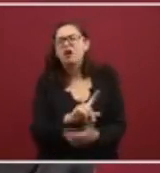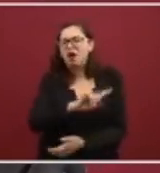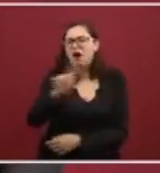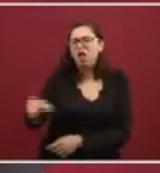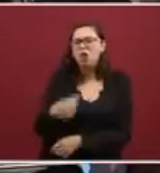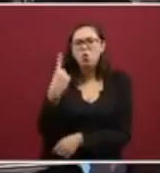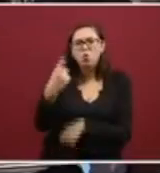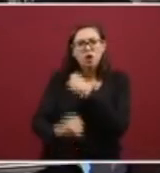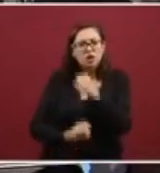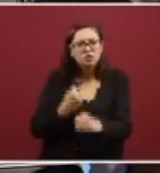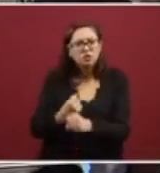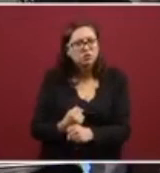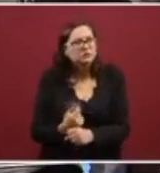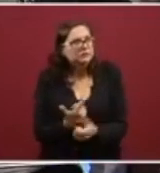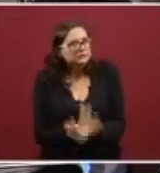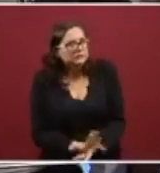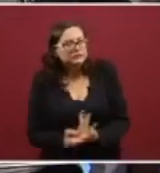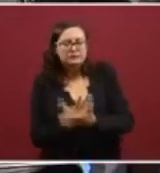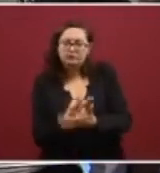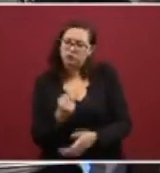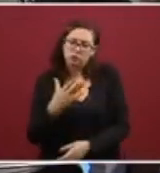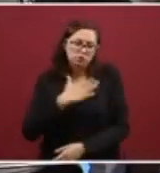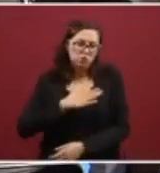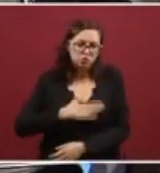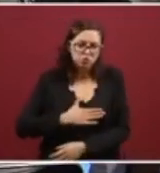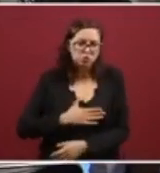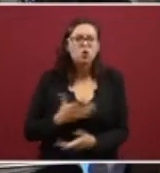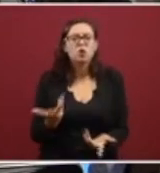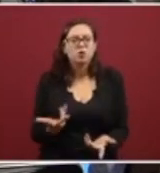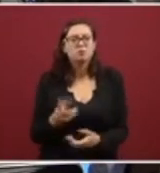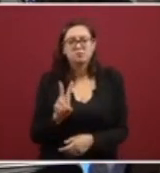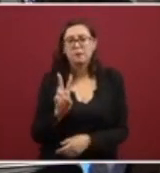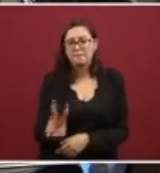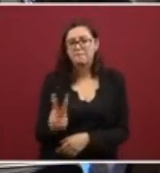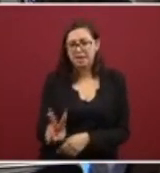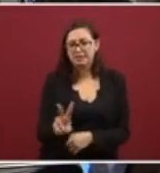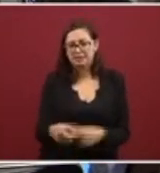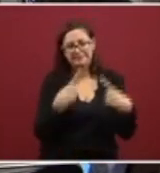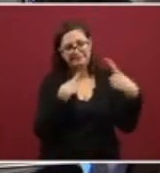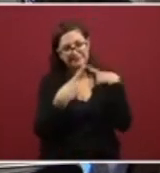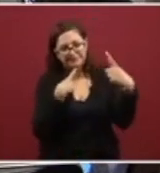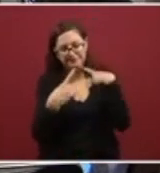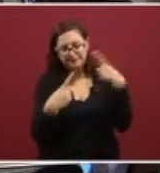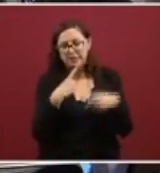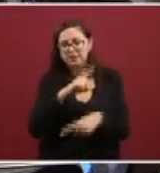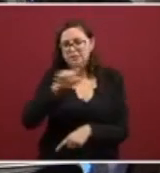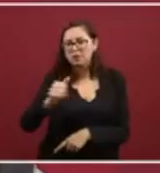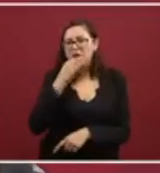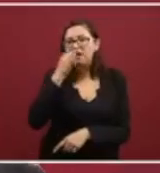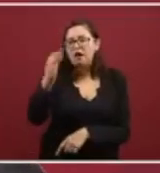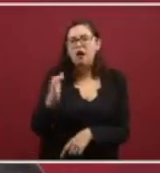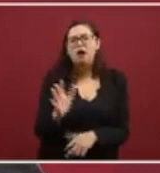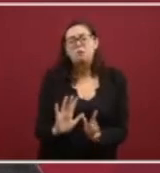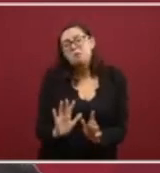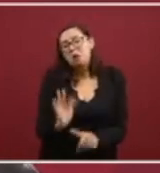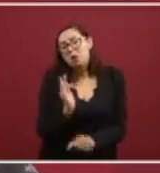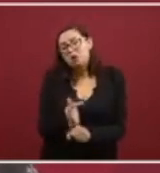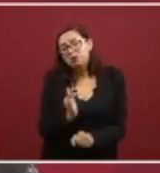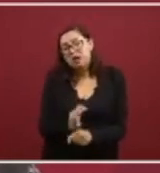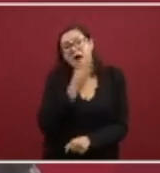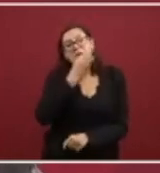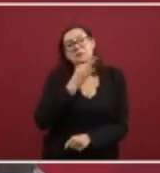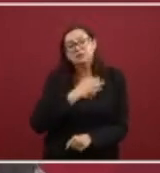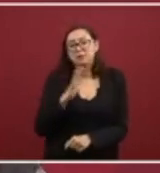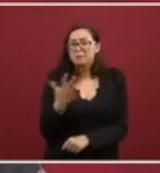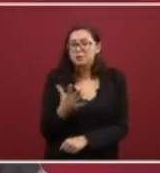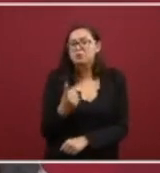¿verdad? Entonces, les informo también sobre qué avances logramos en eso. El tiempo promedio hoy por hoy son 180 días, según tenemos la información